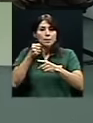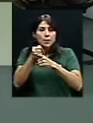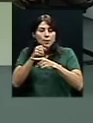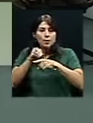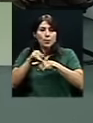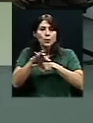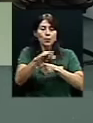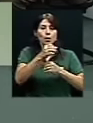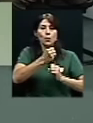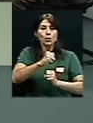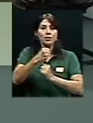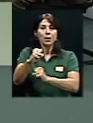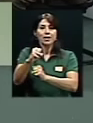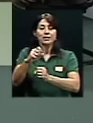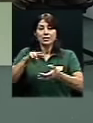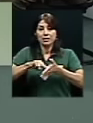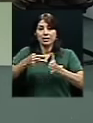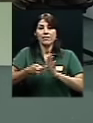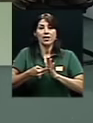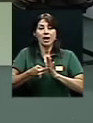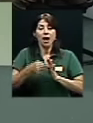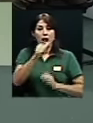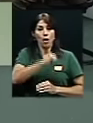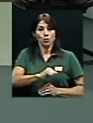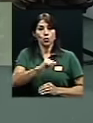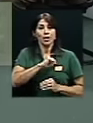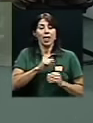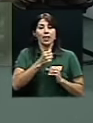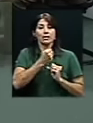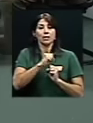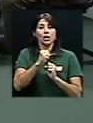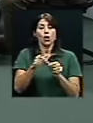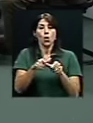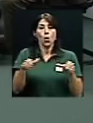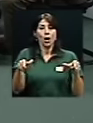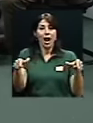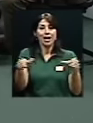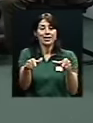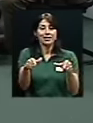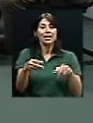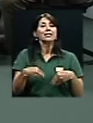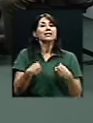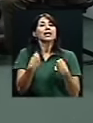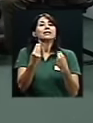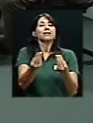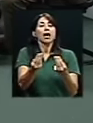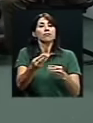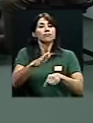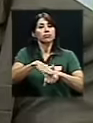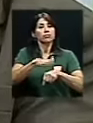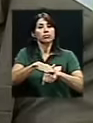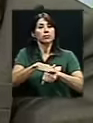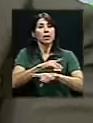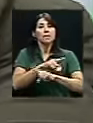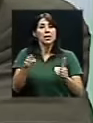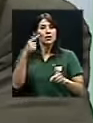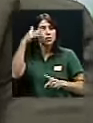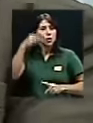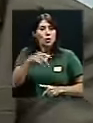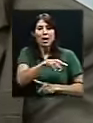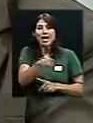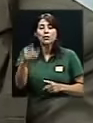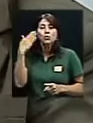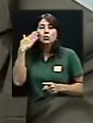da obligaciones a las autoridades locales y yo creo que ni siquiera saben que, por ejemplo, con el tema que Alan señalaba de la